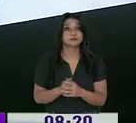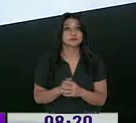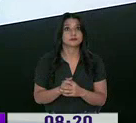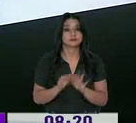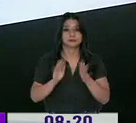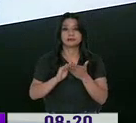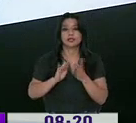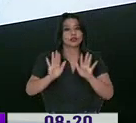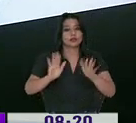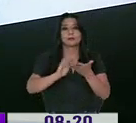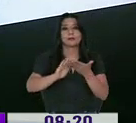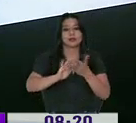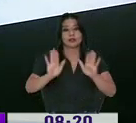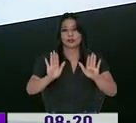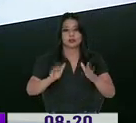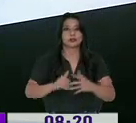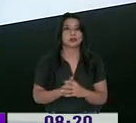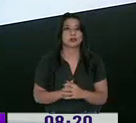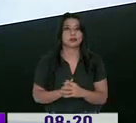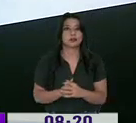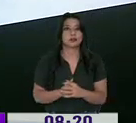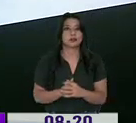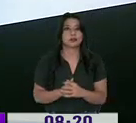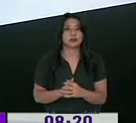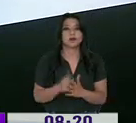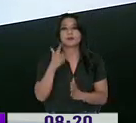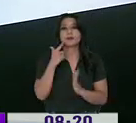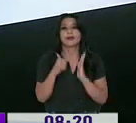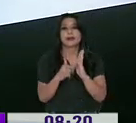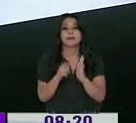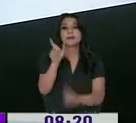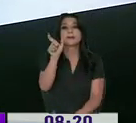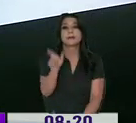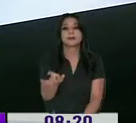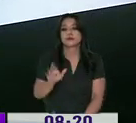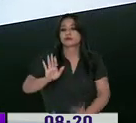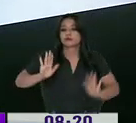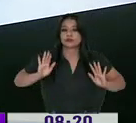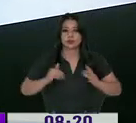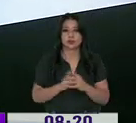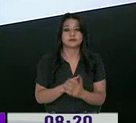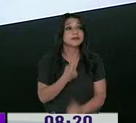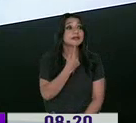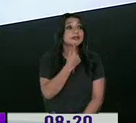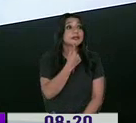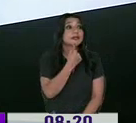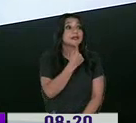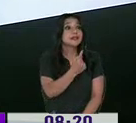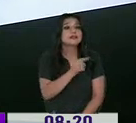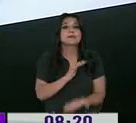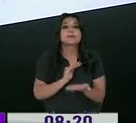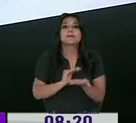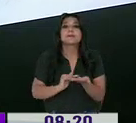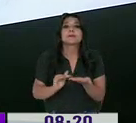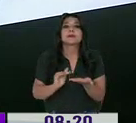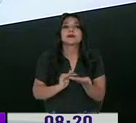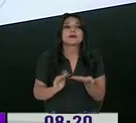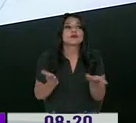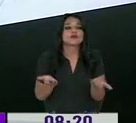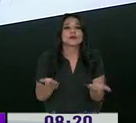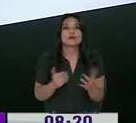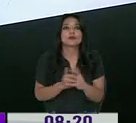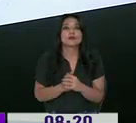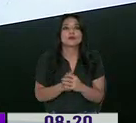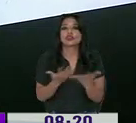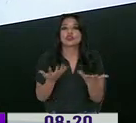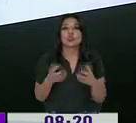ratito, perdóname, abogados del diablo. ¿Qué pasa si un ciudadano les dice, no quiero que les abra